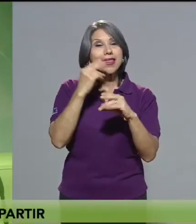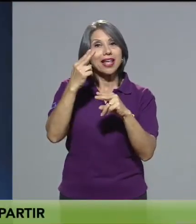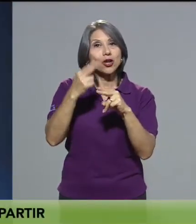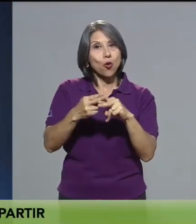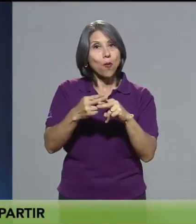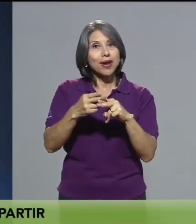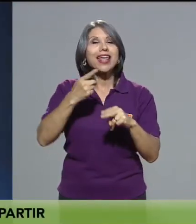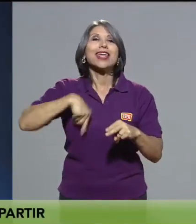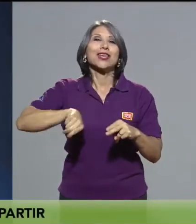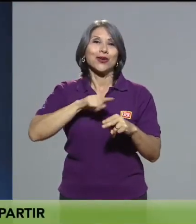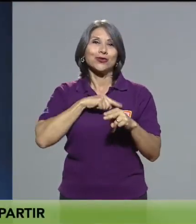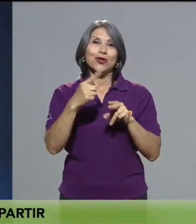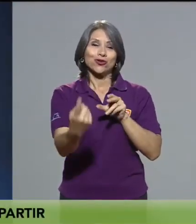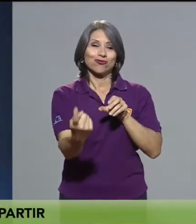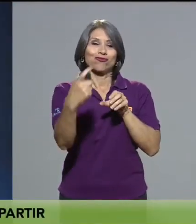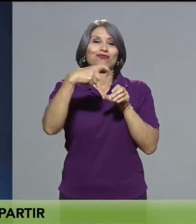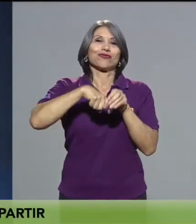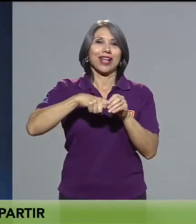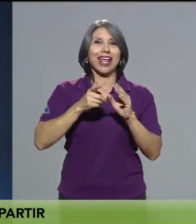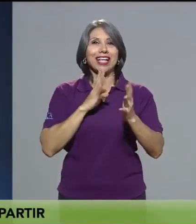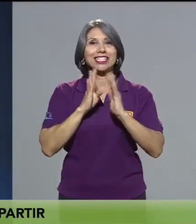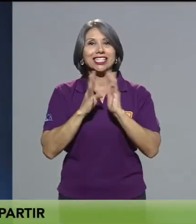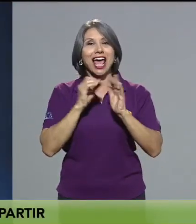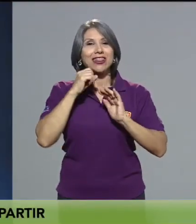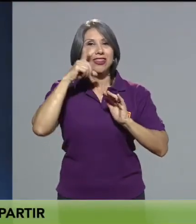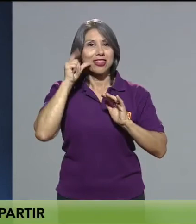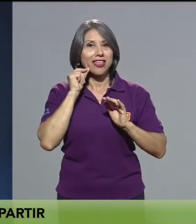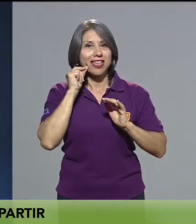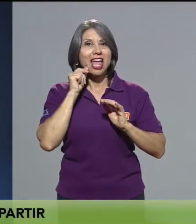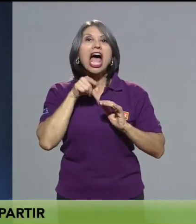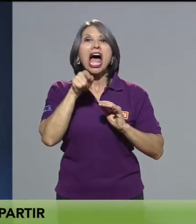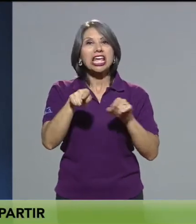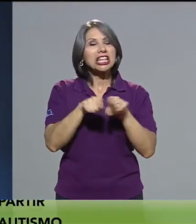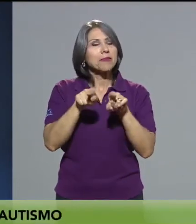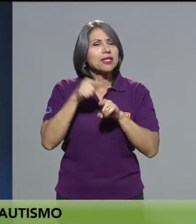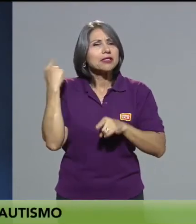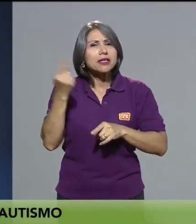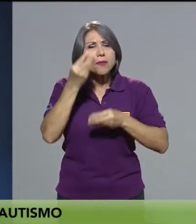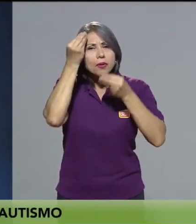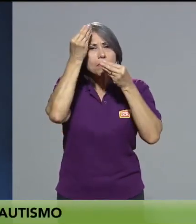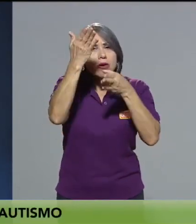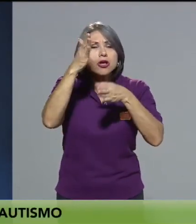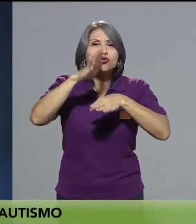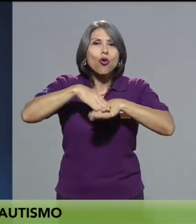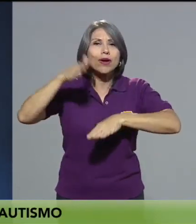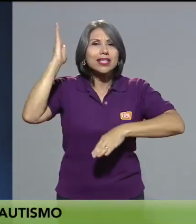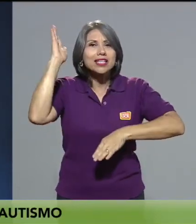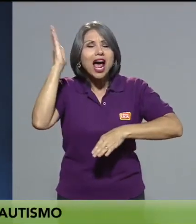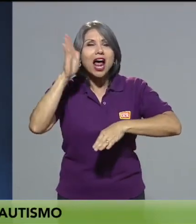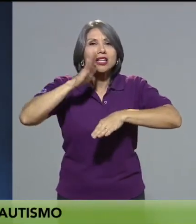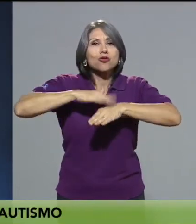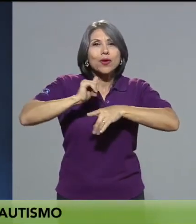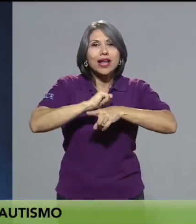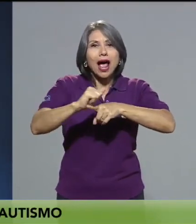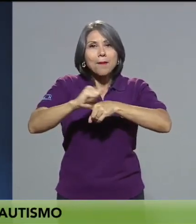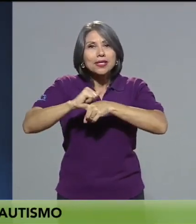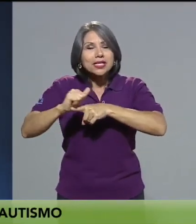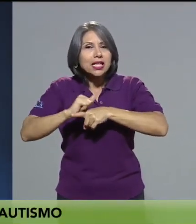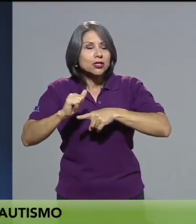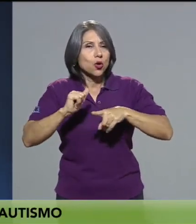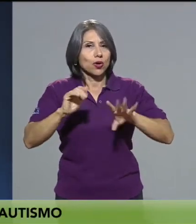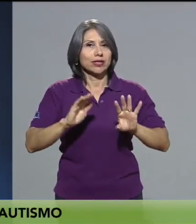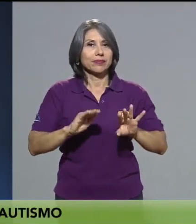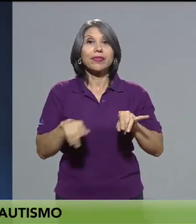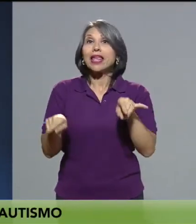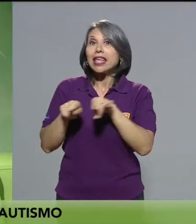chat, y ahí también el chat se está comunicando sobre charlas, capacitaciones. Y también que va a haber